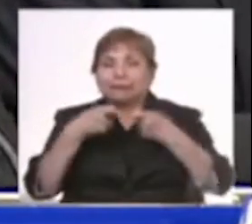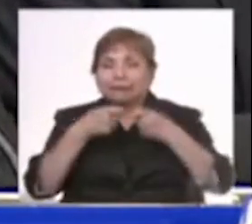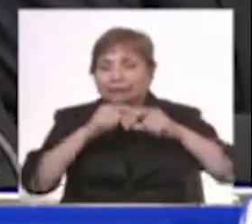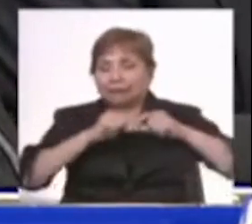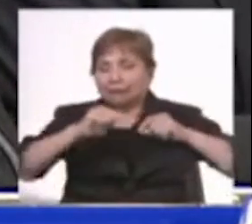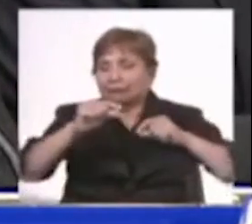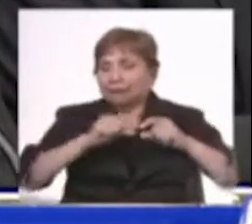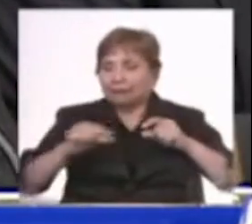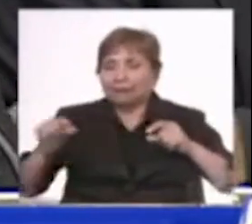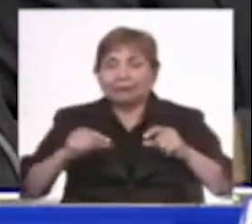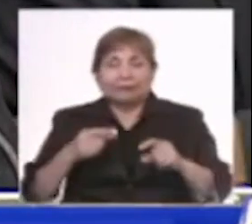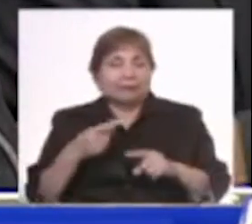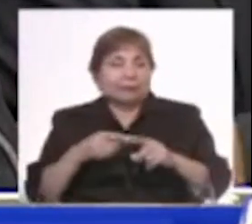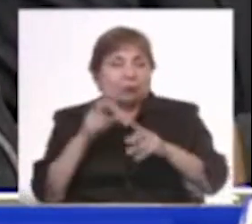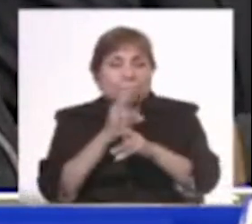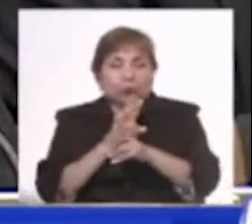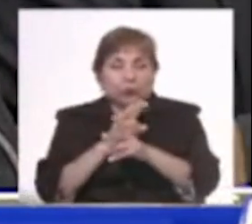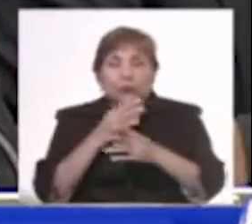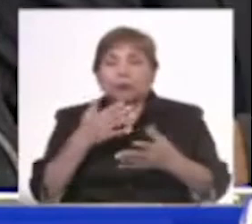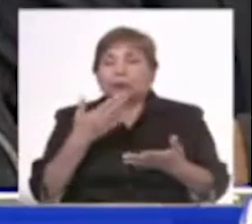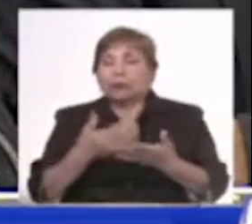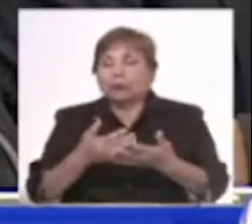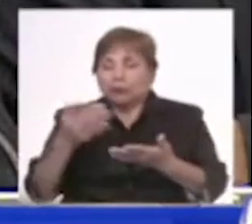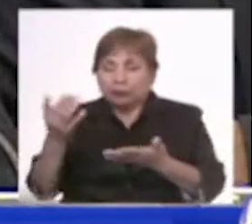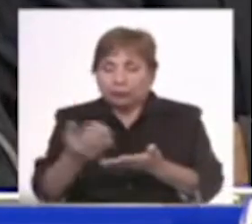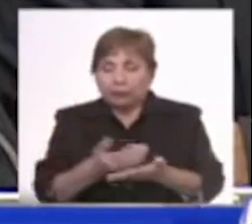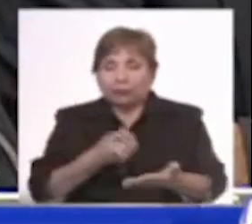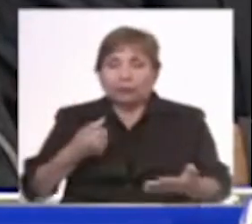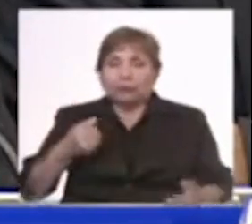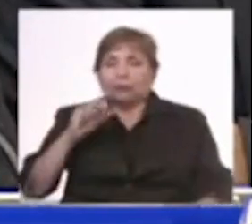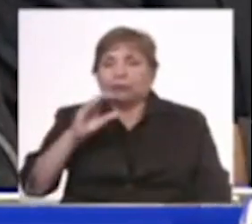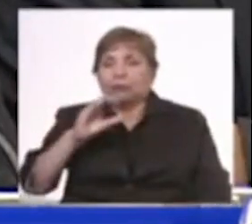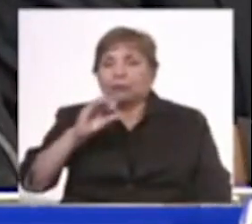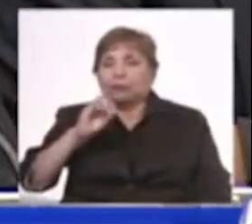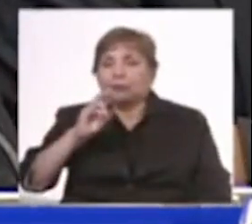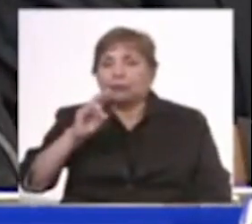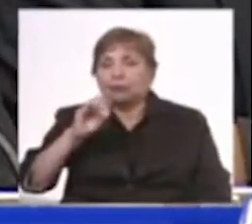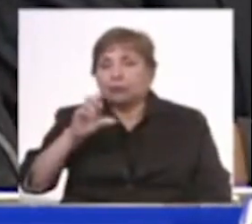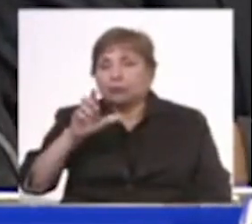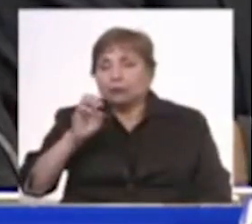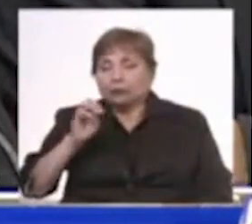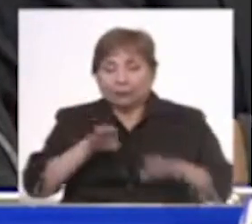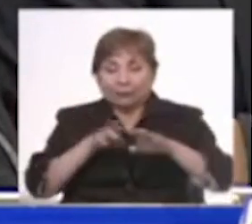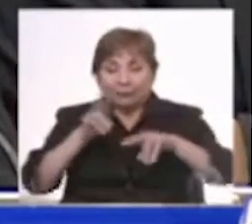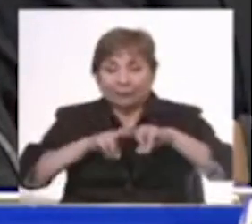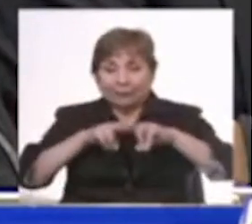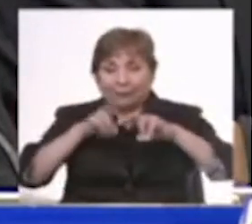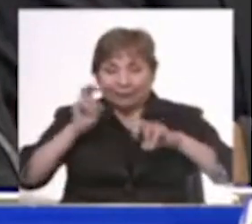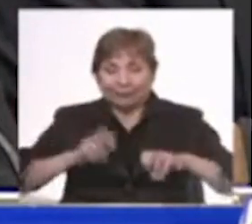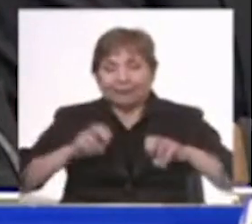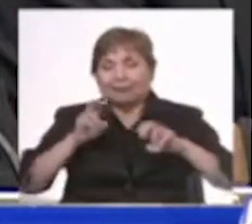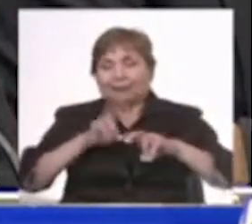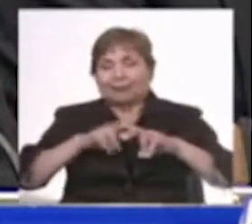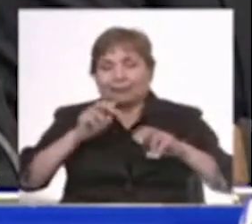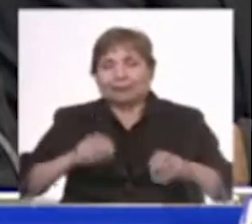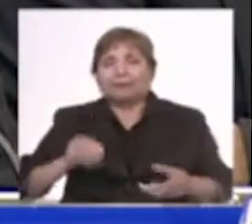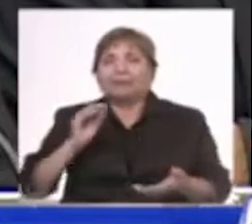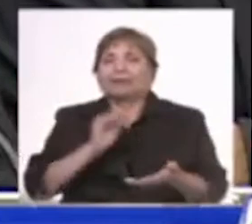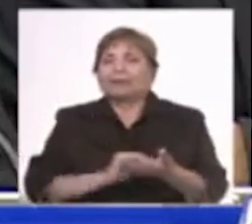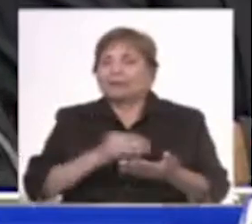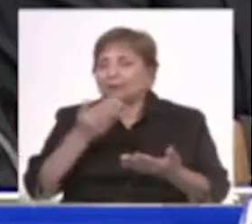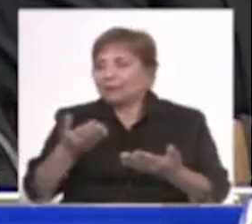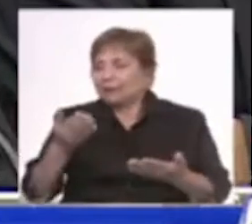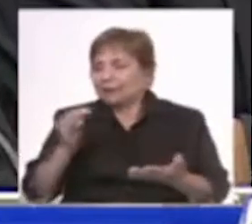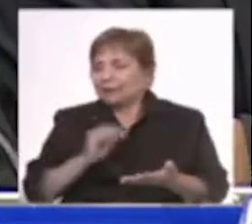y sobre todo el retiro de las curules. En consecuencia, se considera, además,